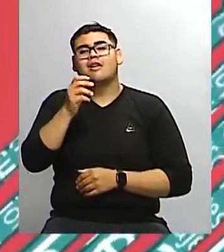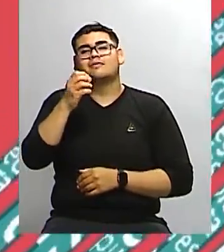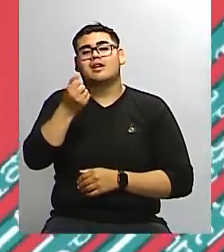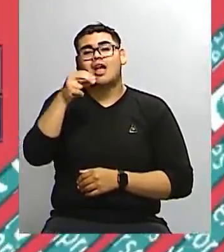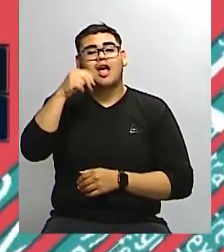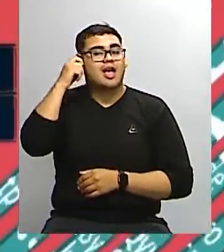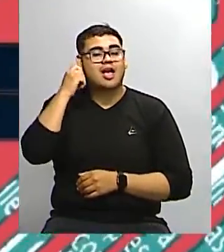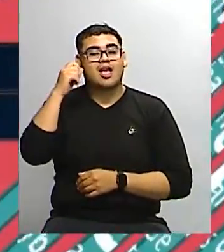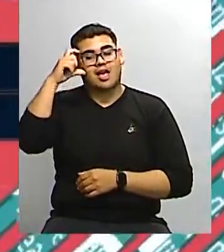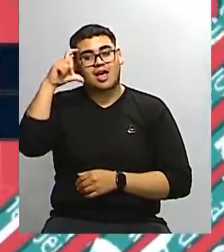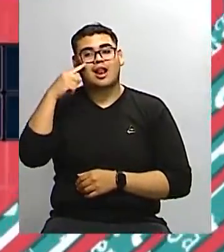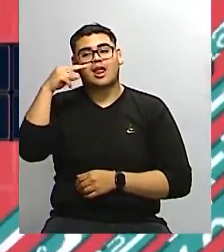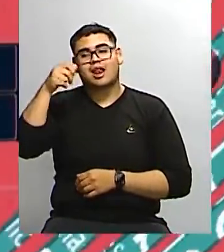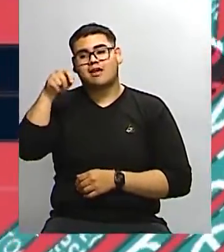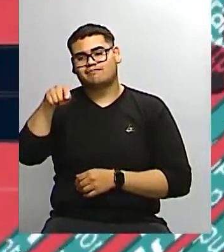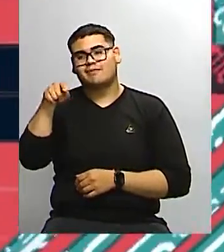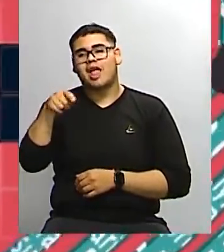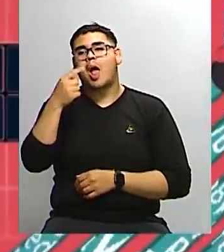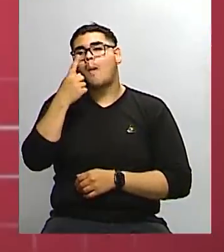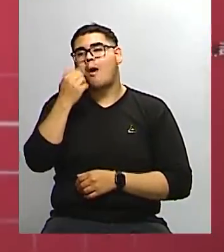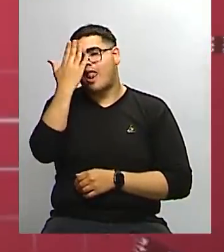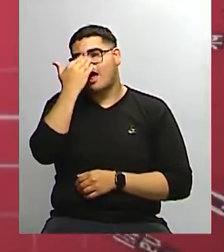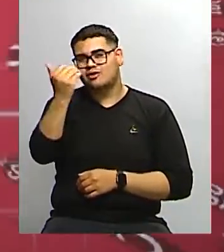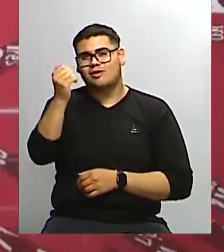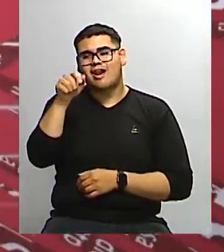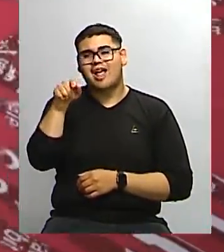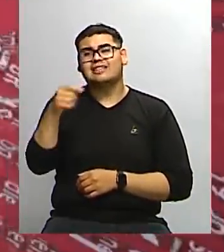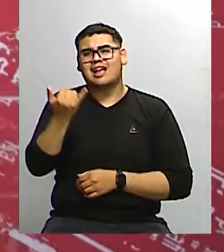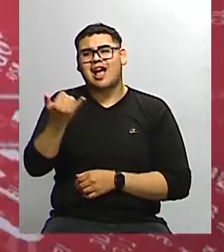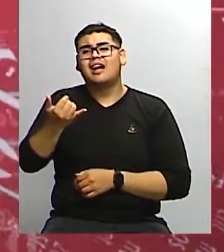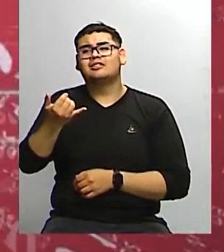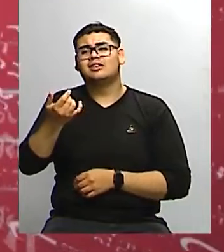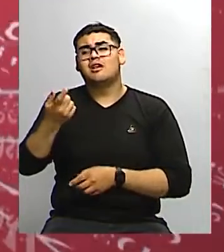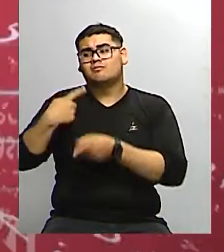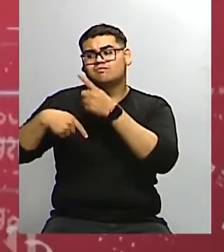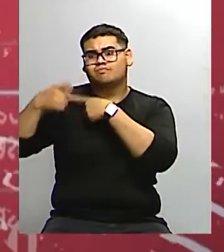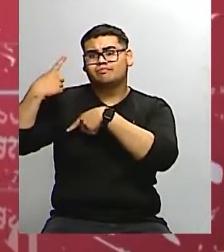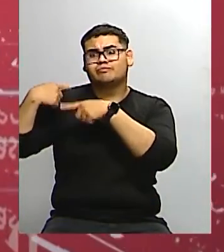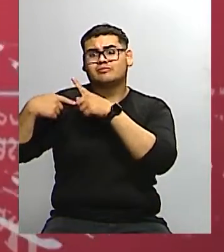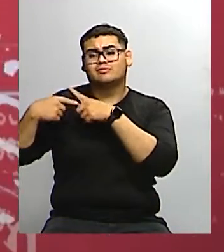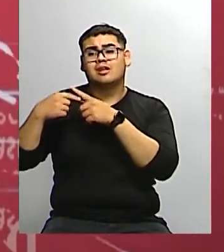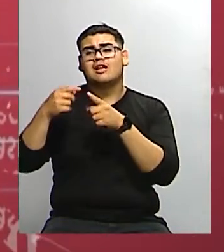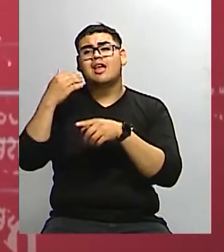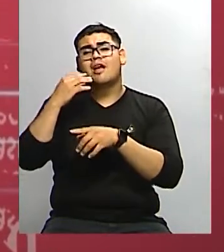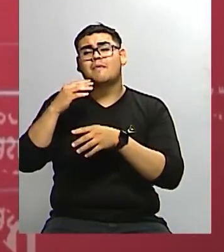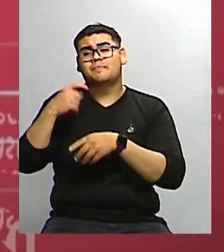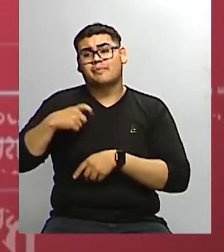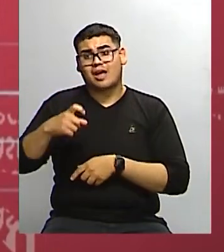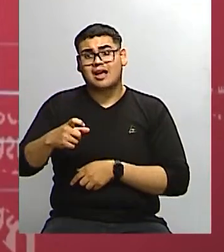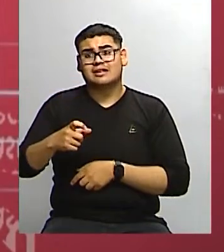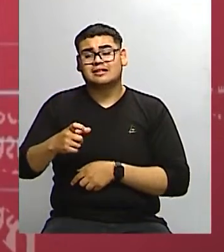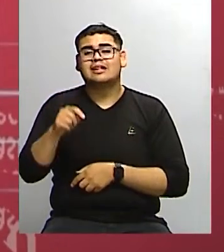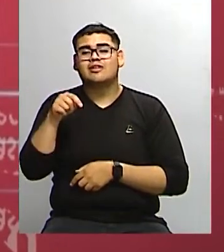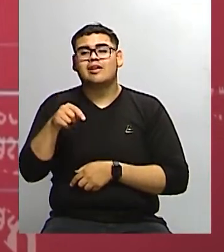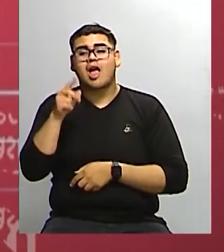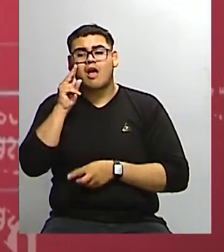Ella se hizo esta prueba porque tenía antecedentes familiares y bueno, le salió que tenía una alteración